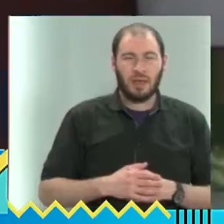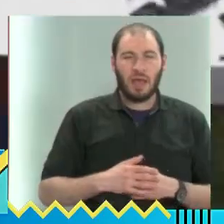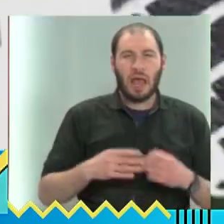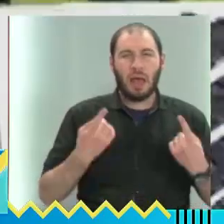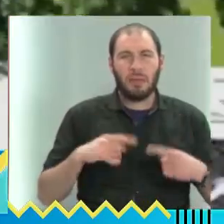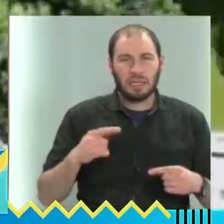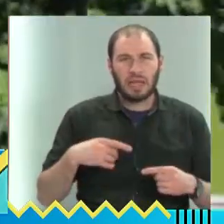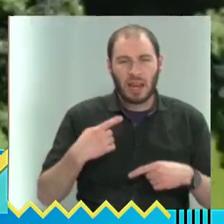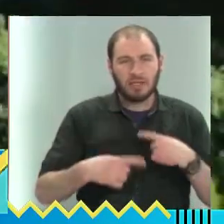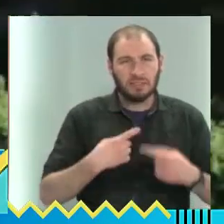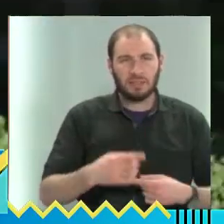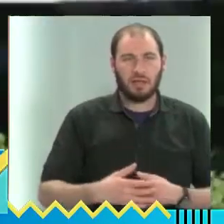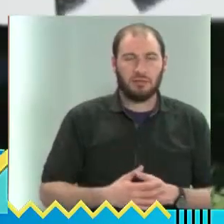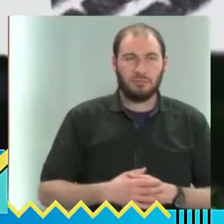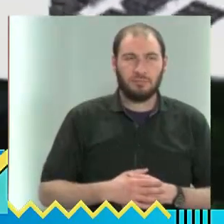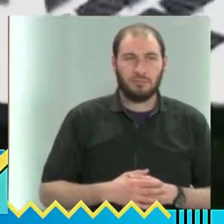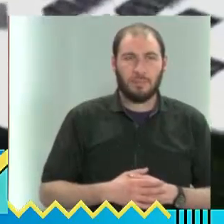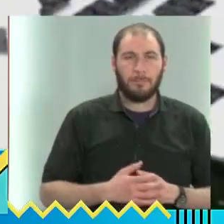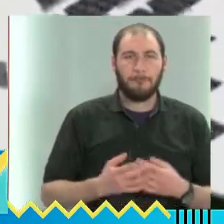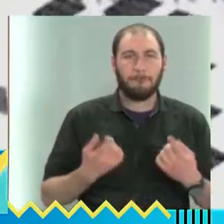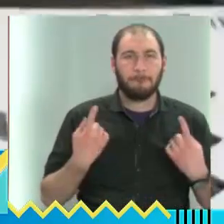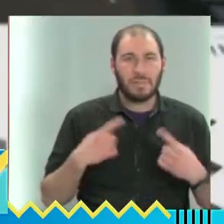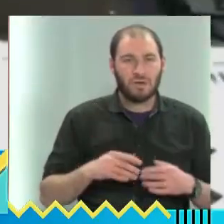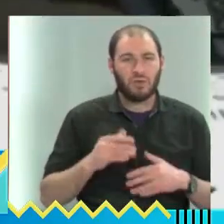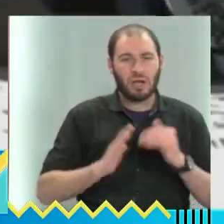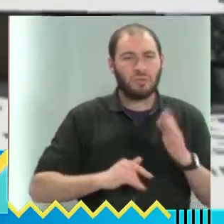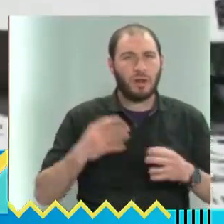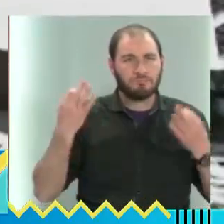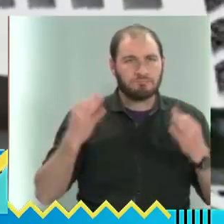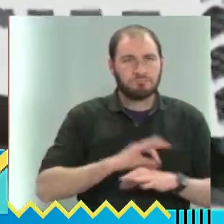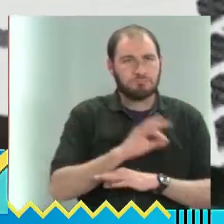materiales reciclados. Pero la buena arquitectura,